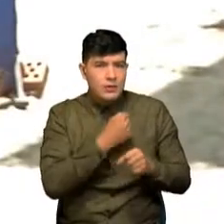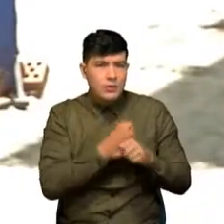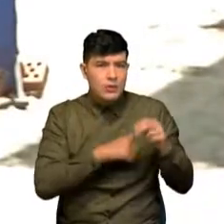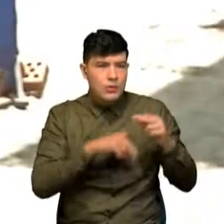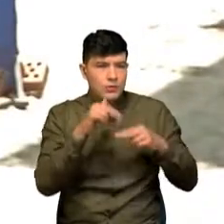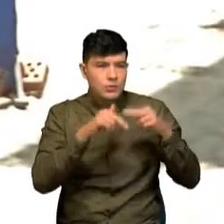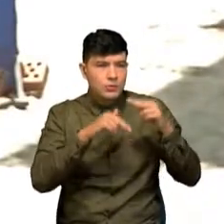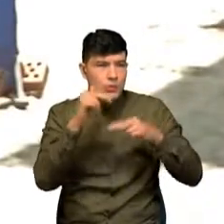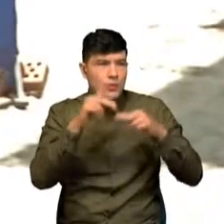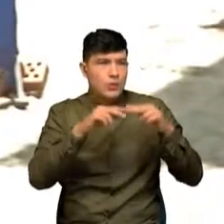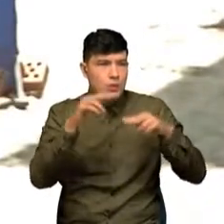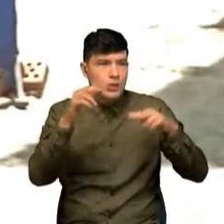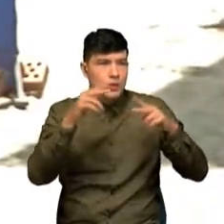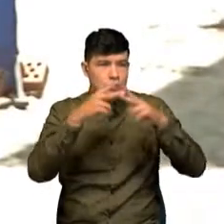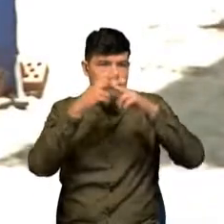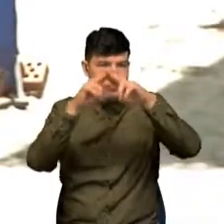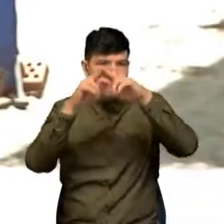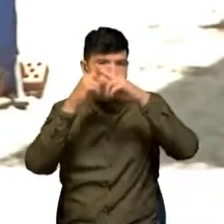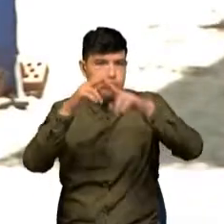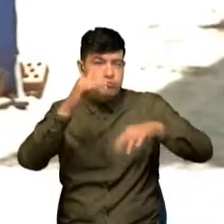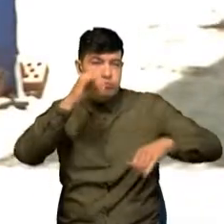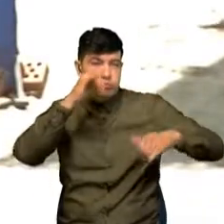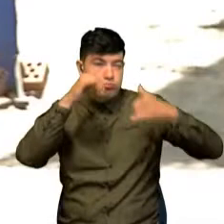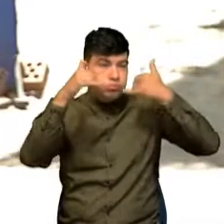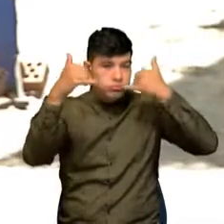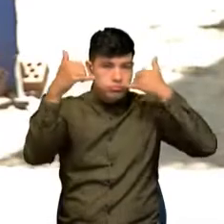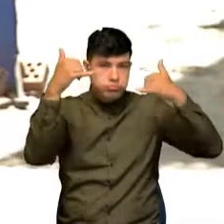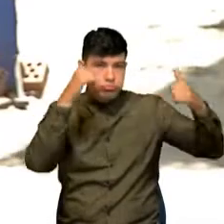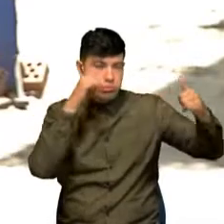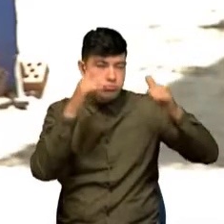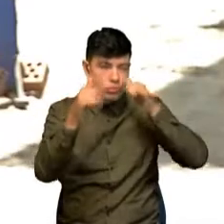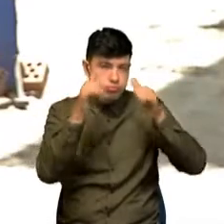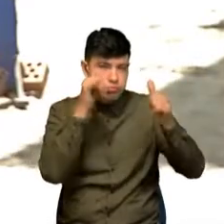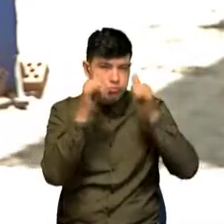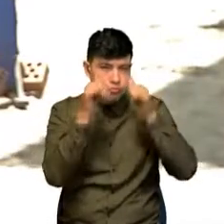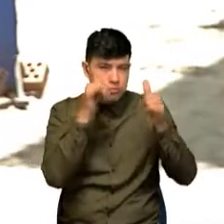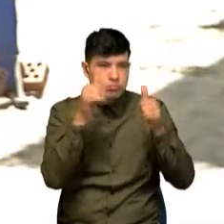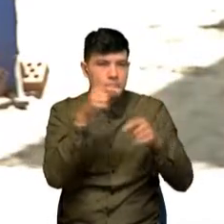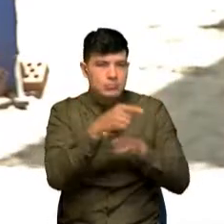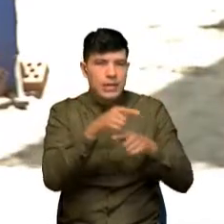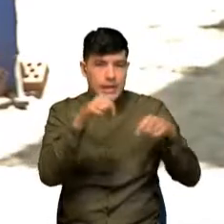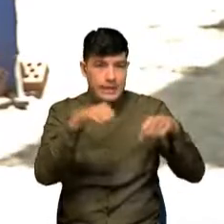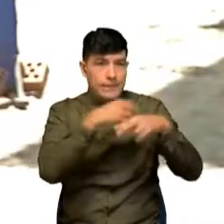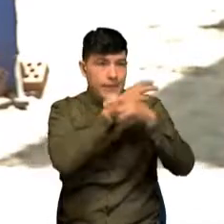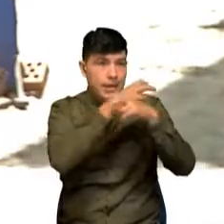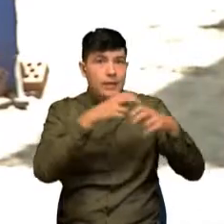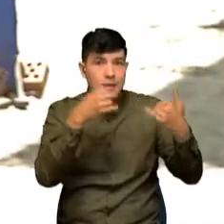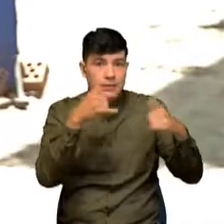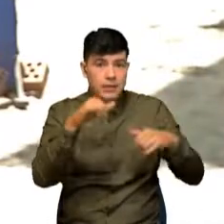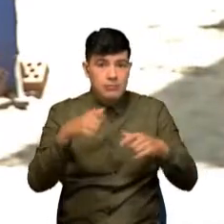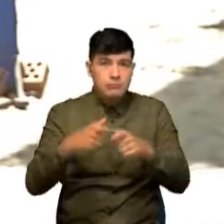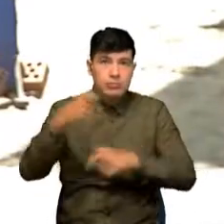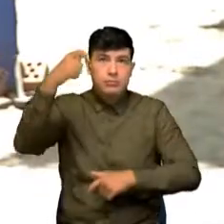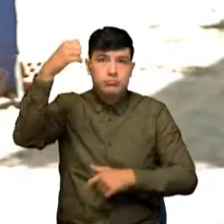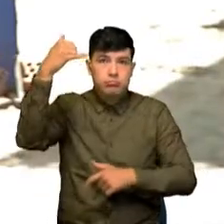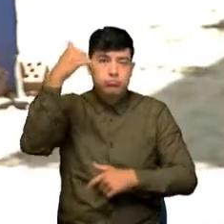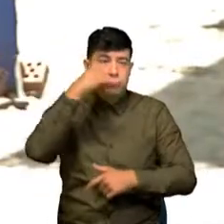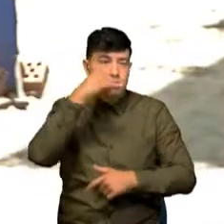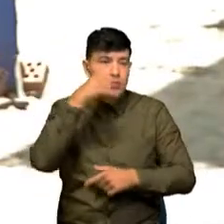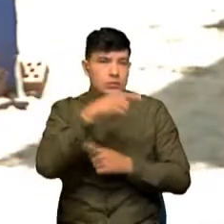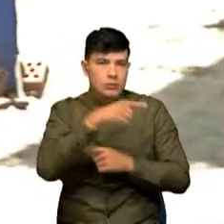colocar las cámaras. En el parque se encuentran ya cámaras, también tenemos una cámara de seguridad de parte de la policía,